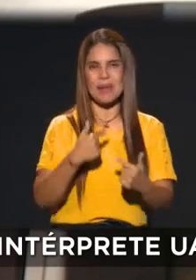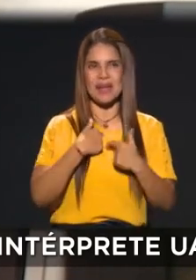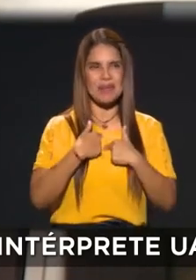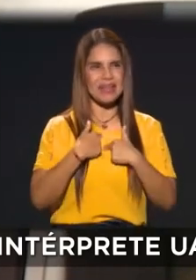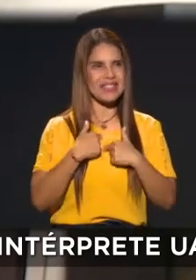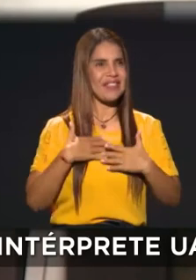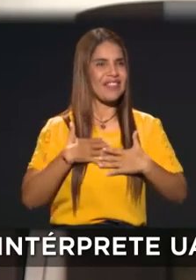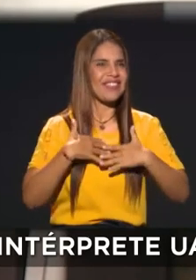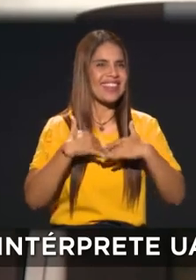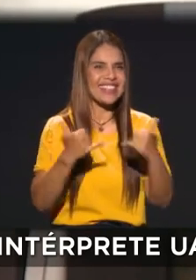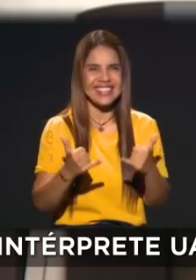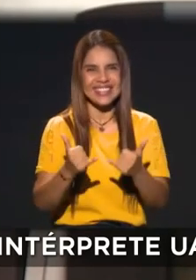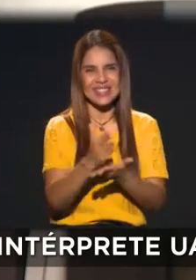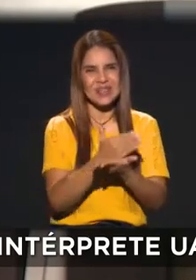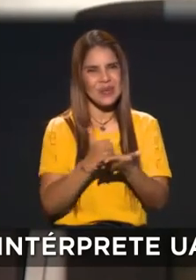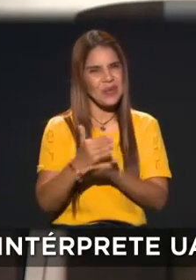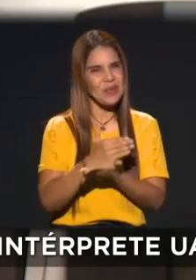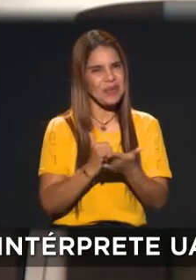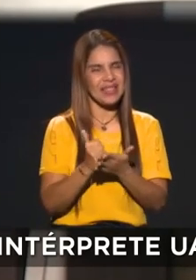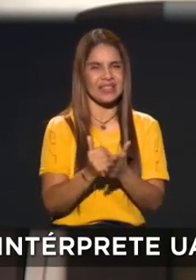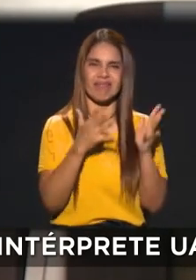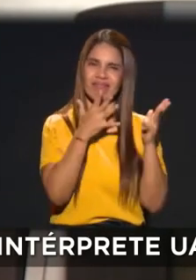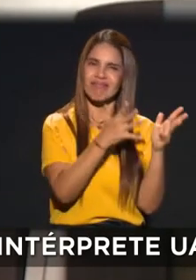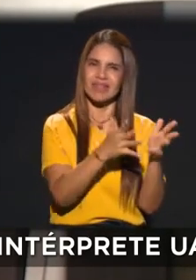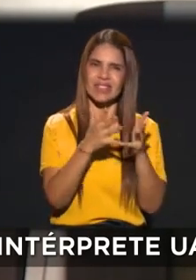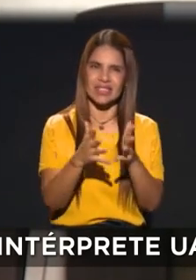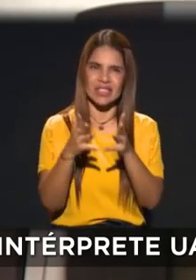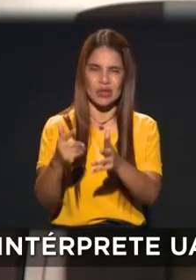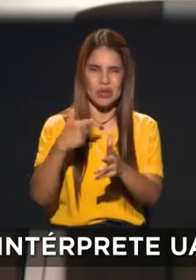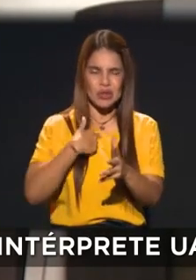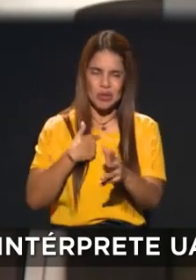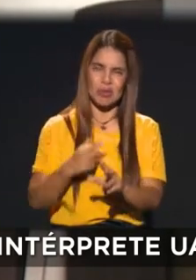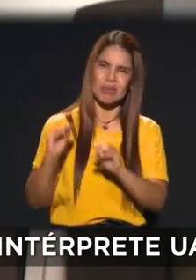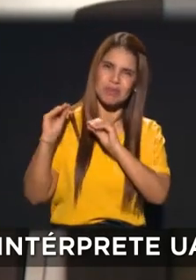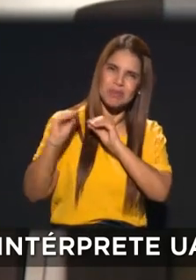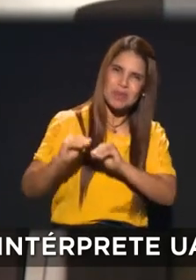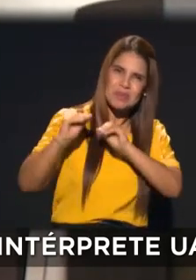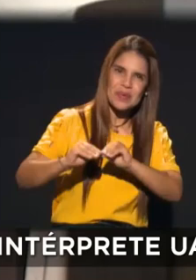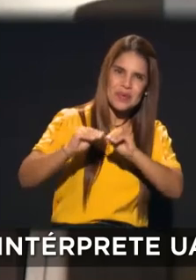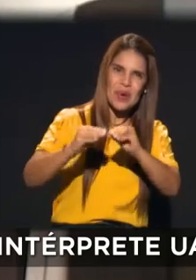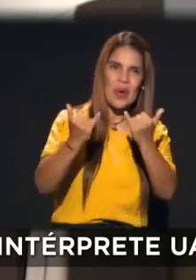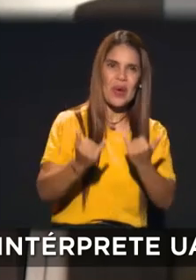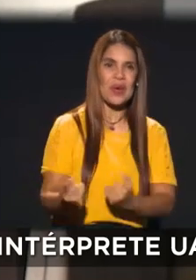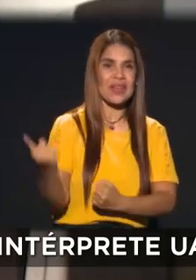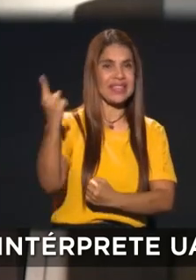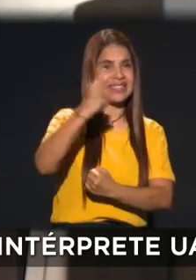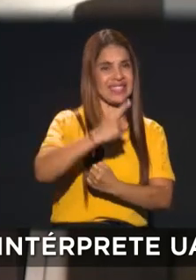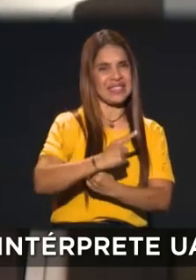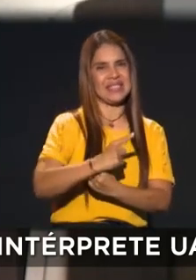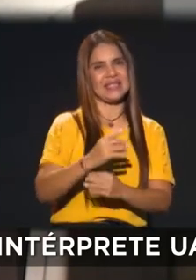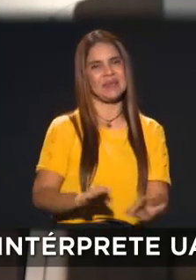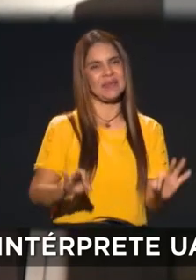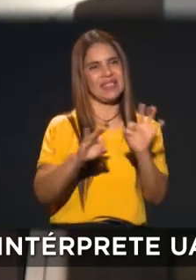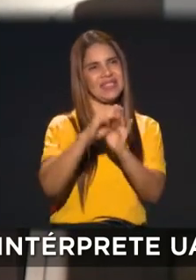muy satisfactorio poder compartir esto, que también es una enseñanza que yo he ido cultivando en mi vida, ahora este día tan importante con los